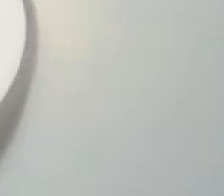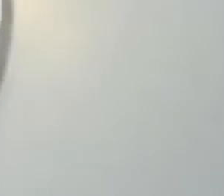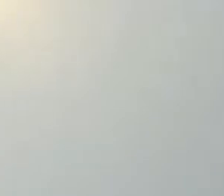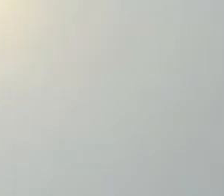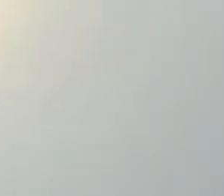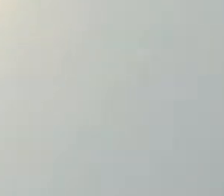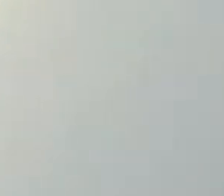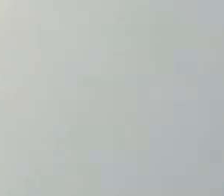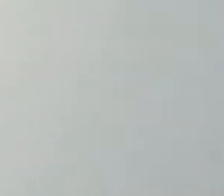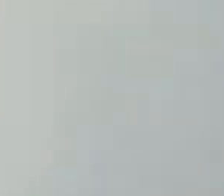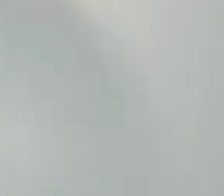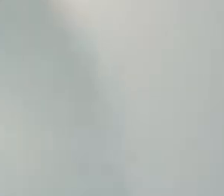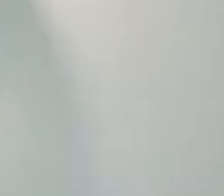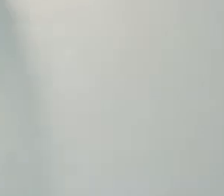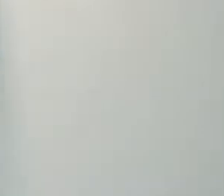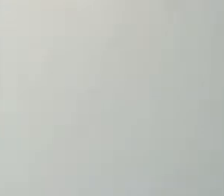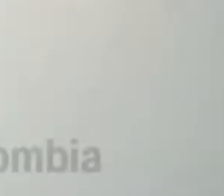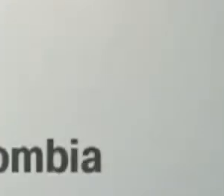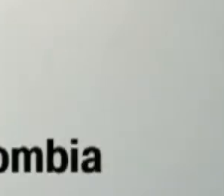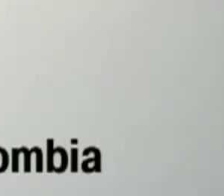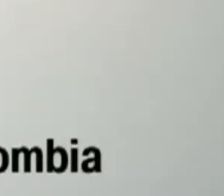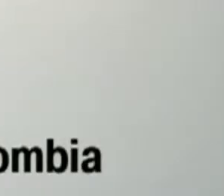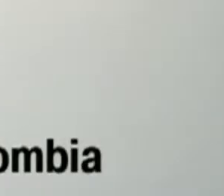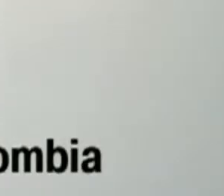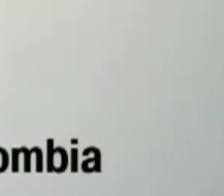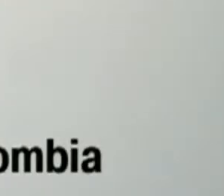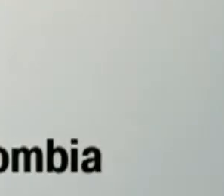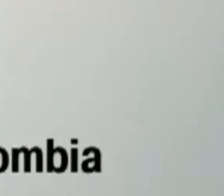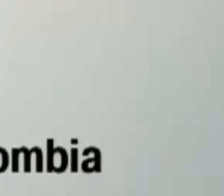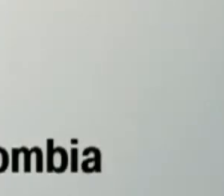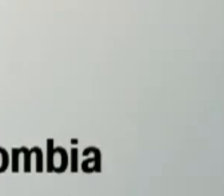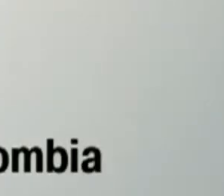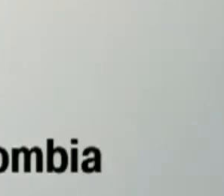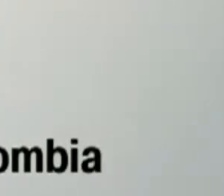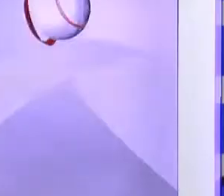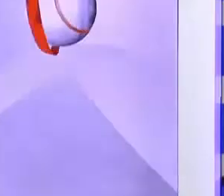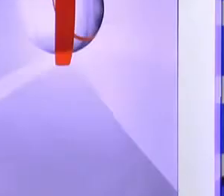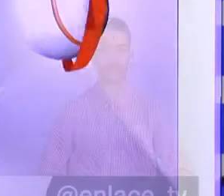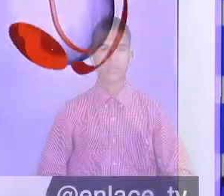El Machín Gourmet, ahora en su nueva sede en el barrio Colombia.